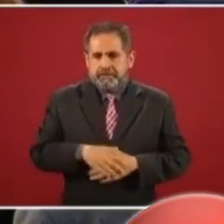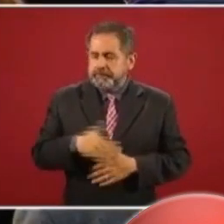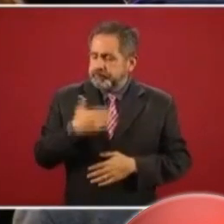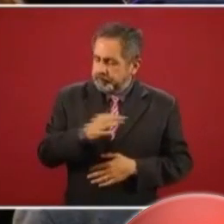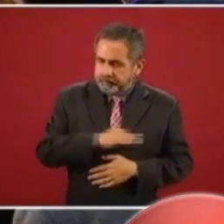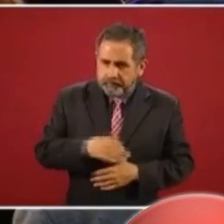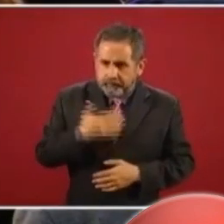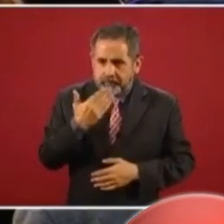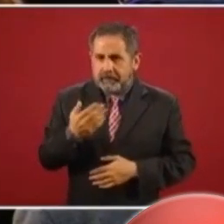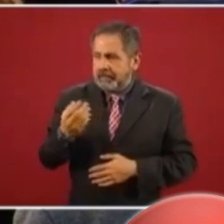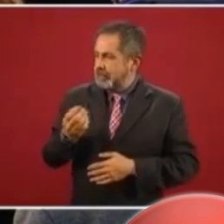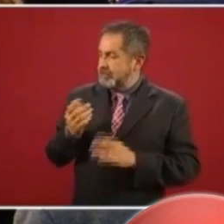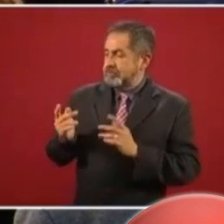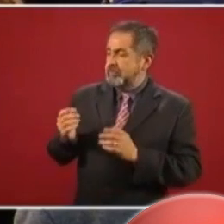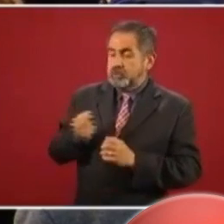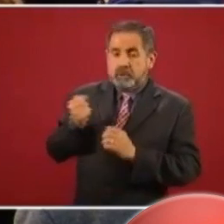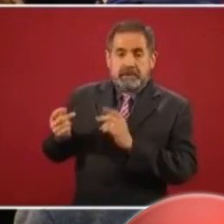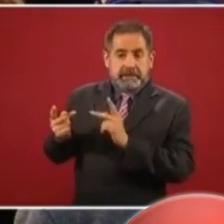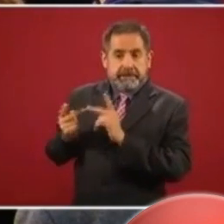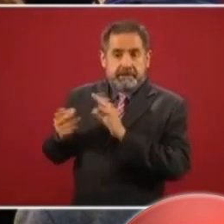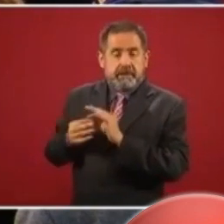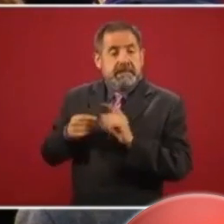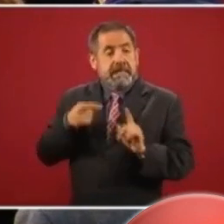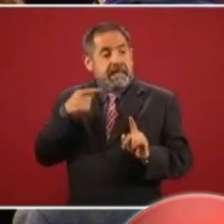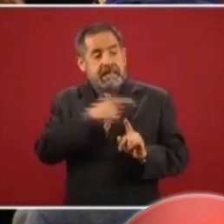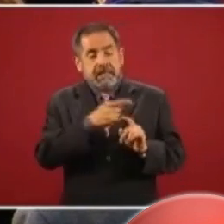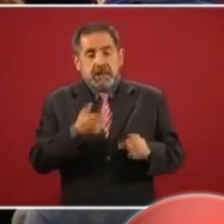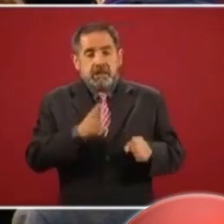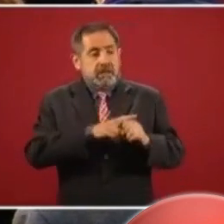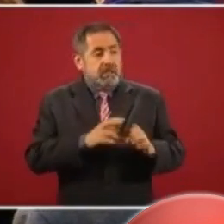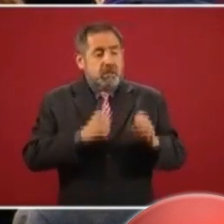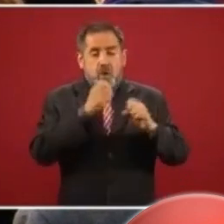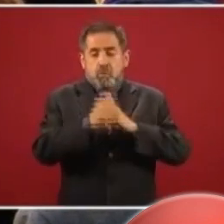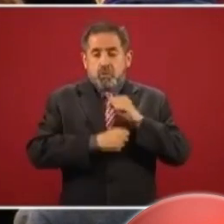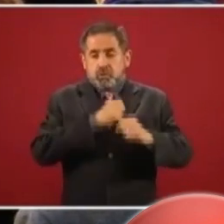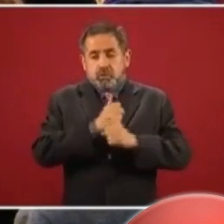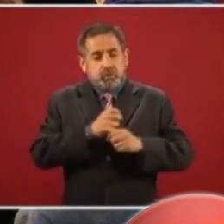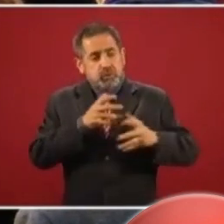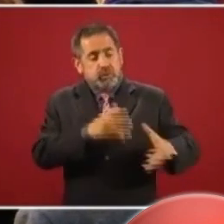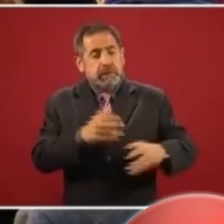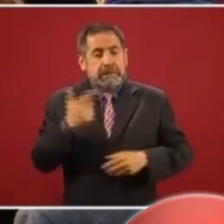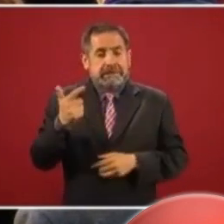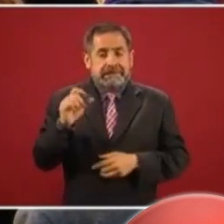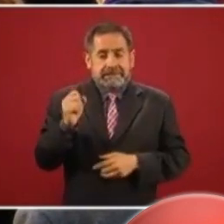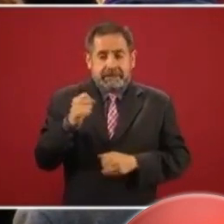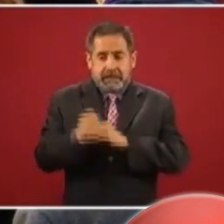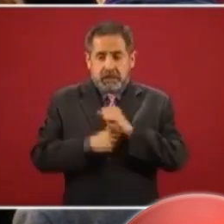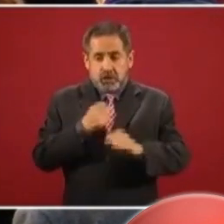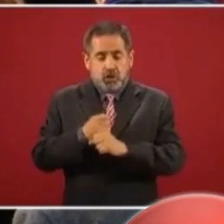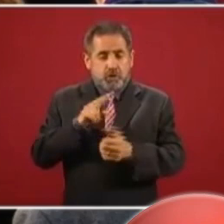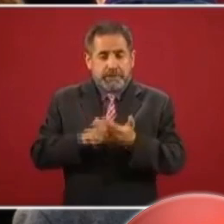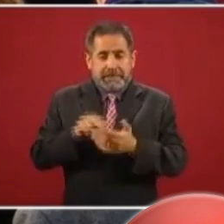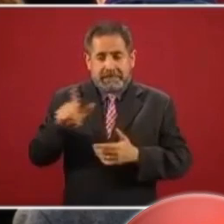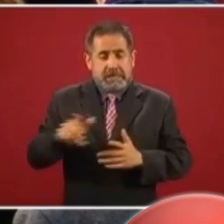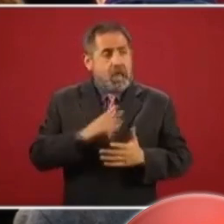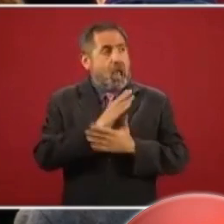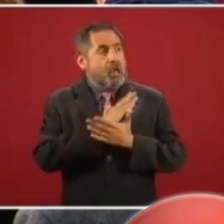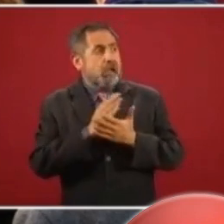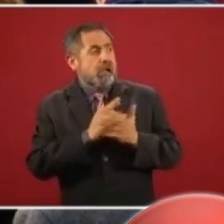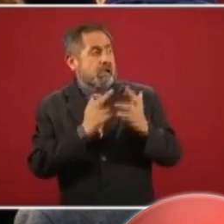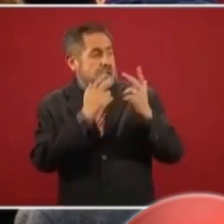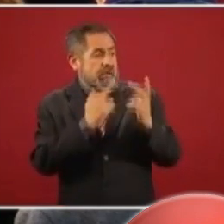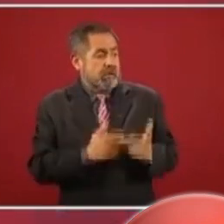porque justamente lo que se hizo en ese hospital, que lleva tanto tiempo, pues desde el 7 de septiembre del 2017, que ya no